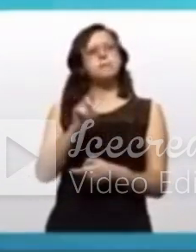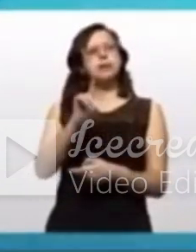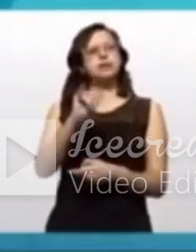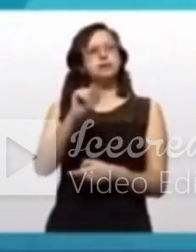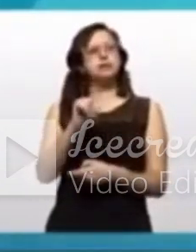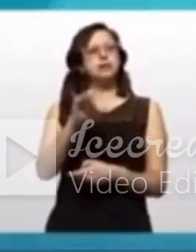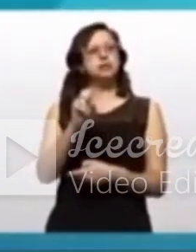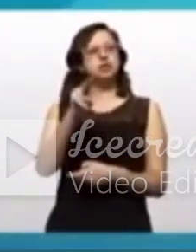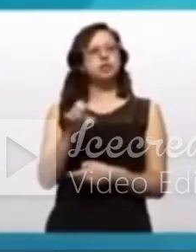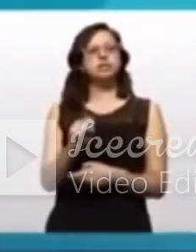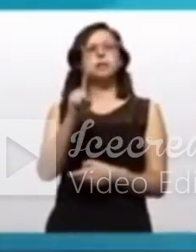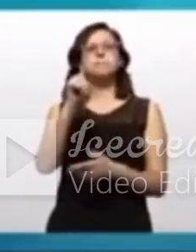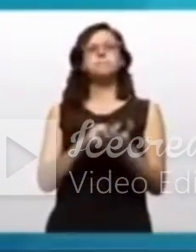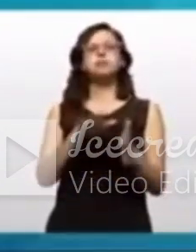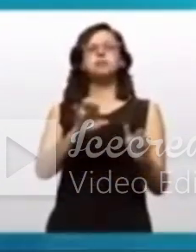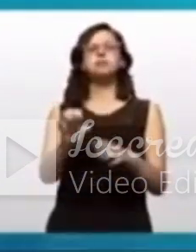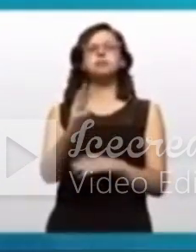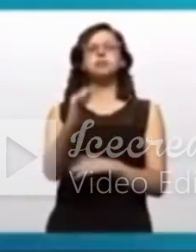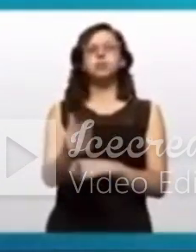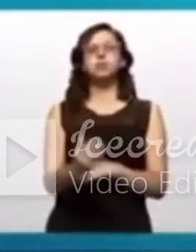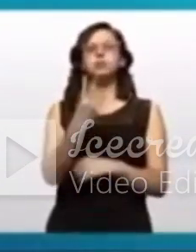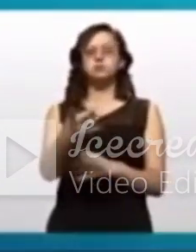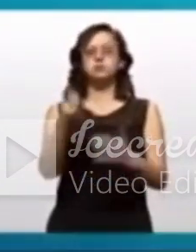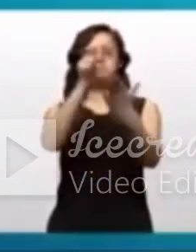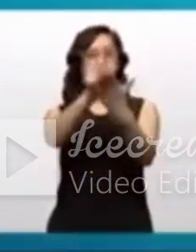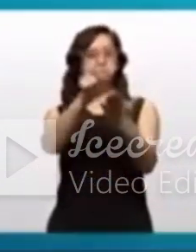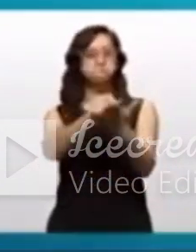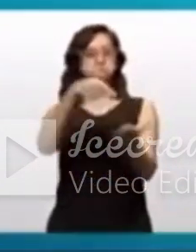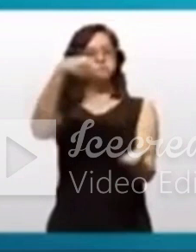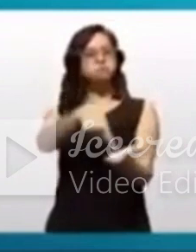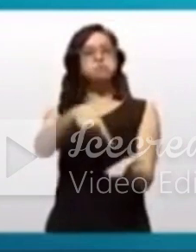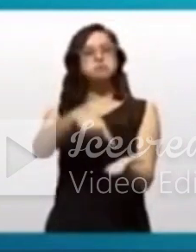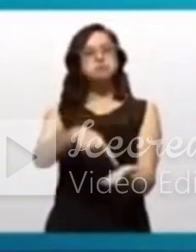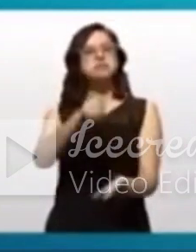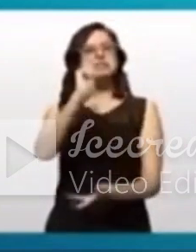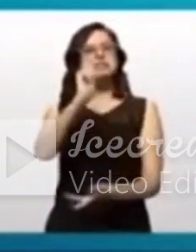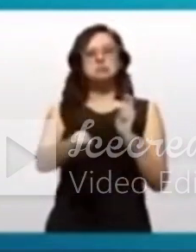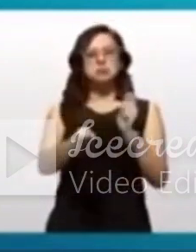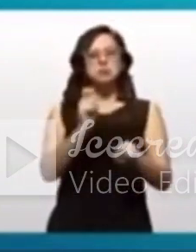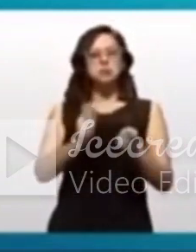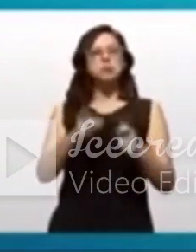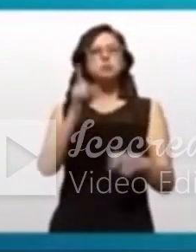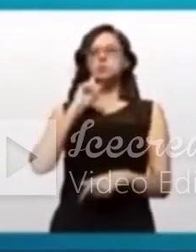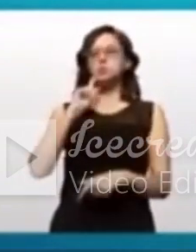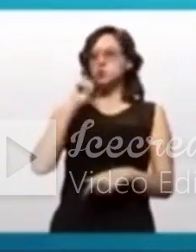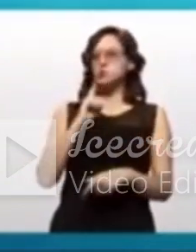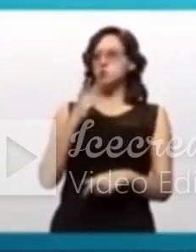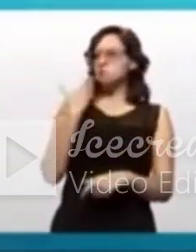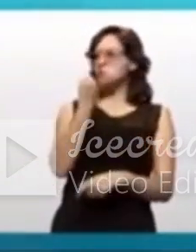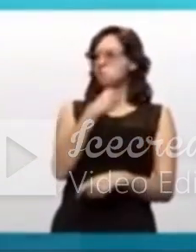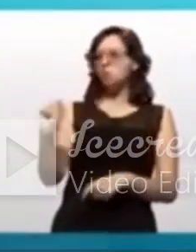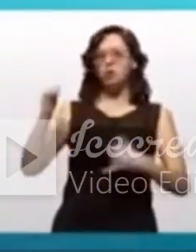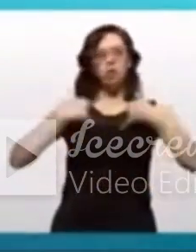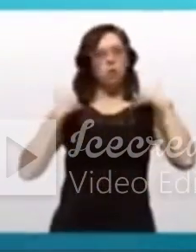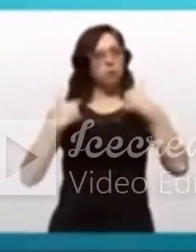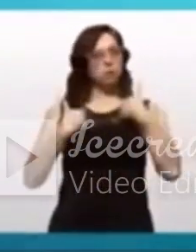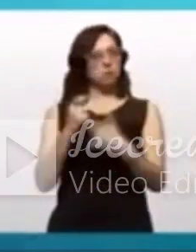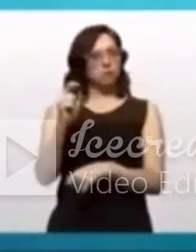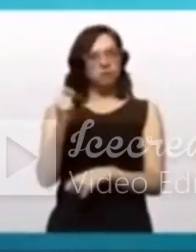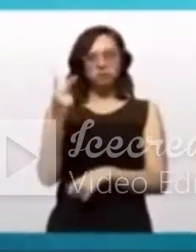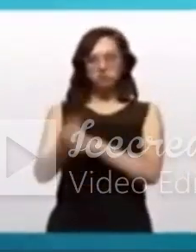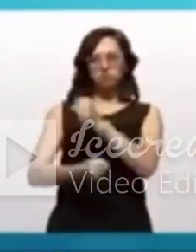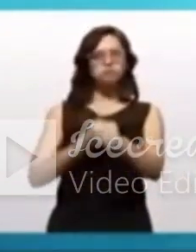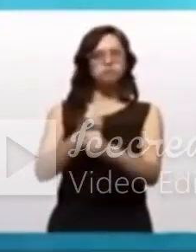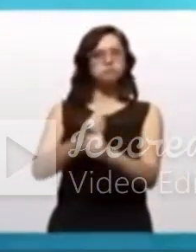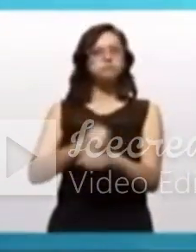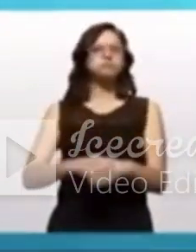a propios y extraños, pues sus escritos comprendían el sorprendente talento de una joven con apenas 22 años de edad.